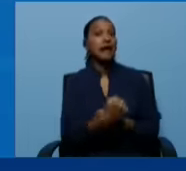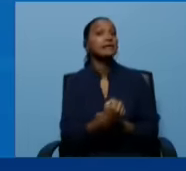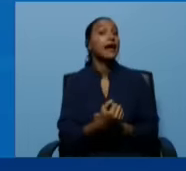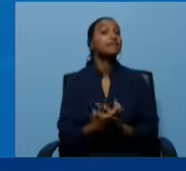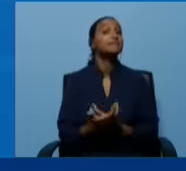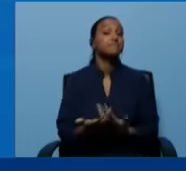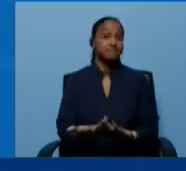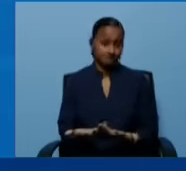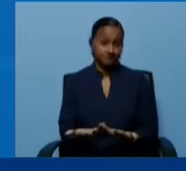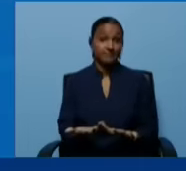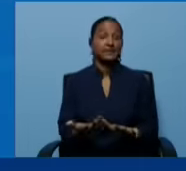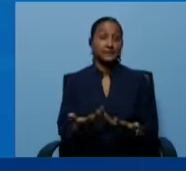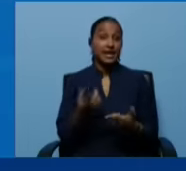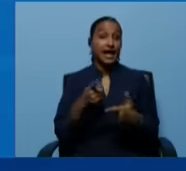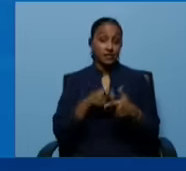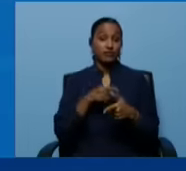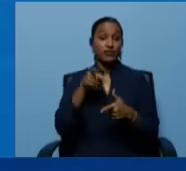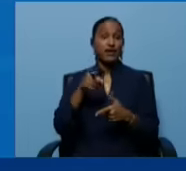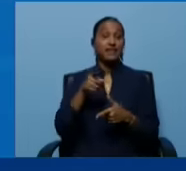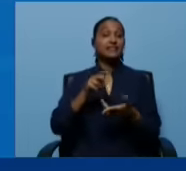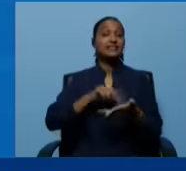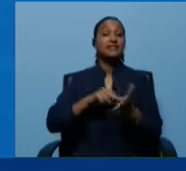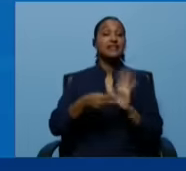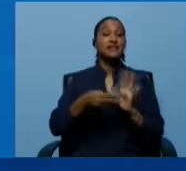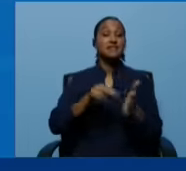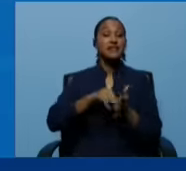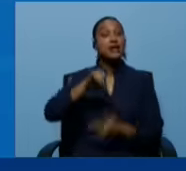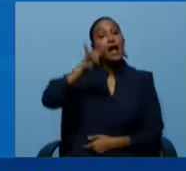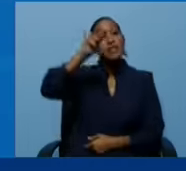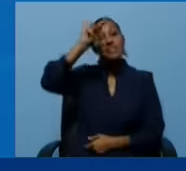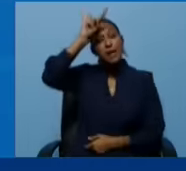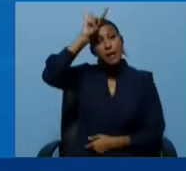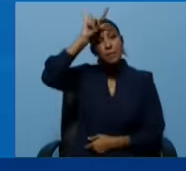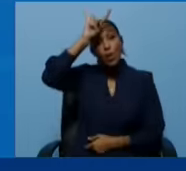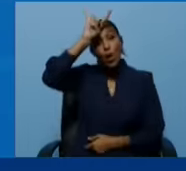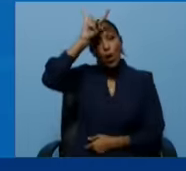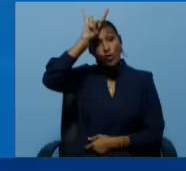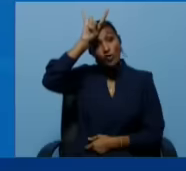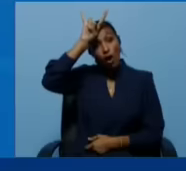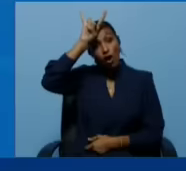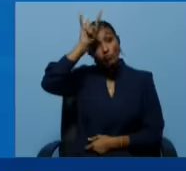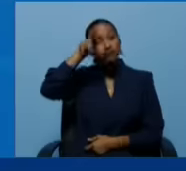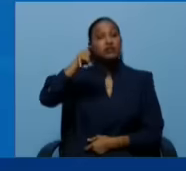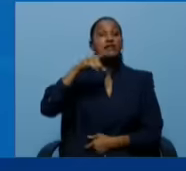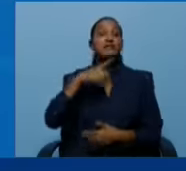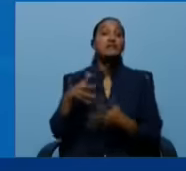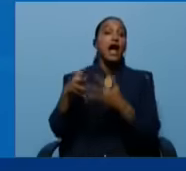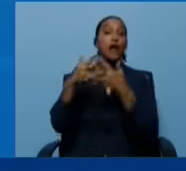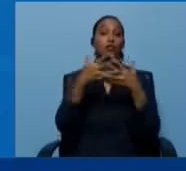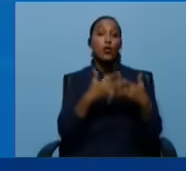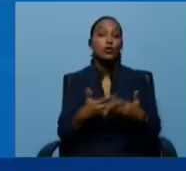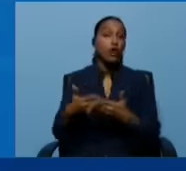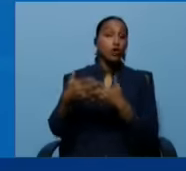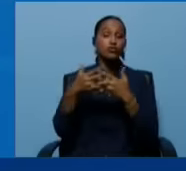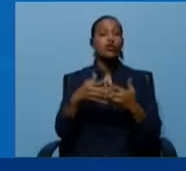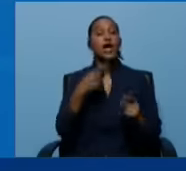Ese es el rostro satánico, demoníaco y criminal del que habla Ralph.